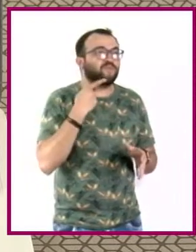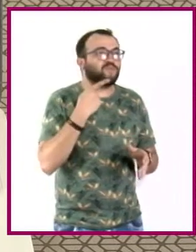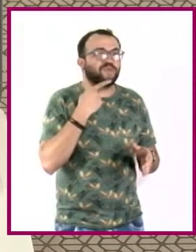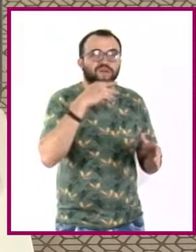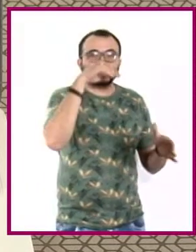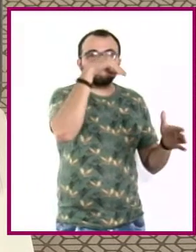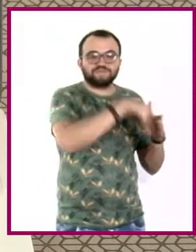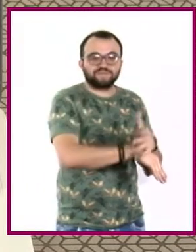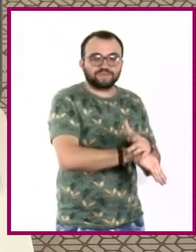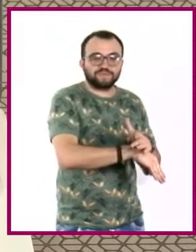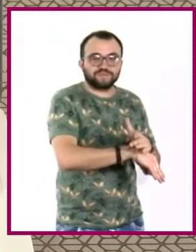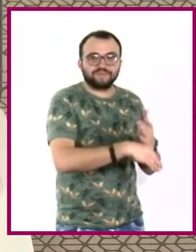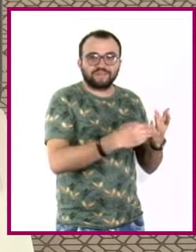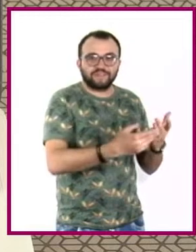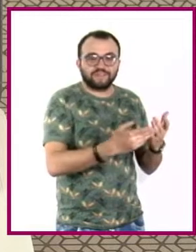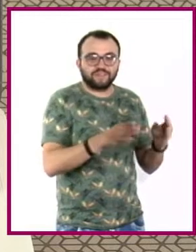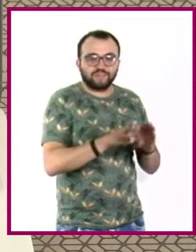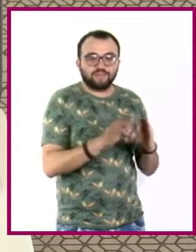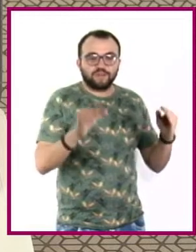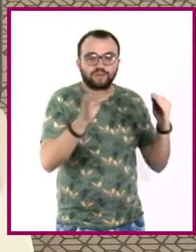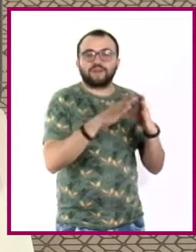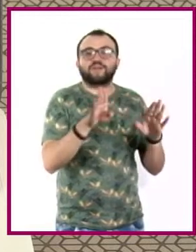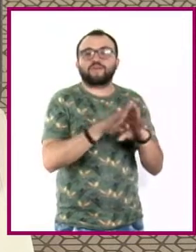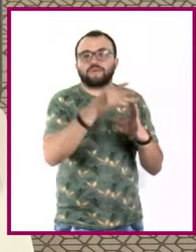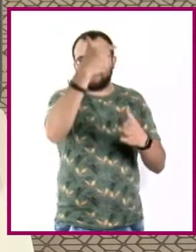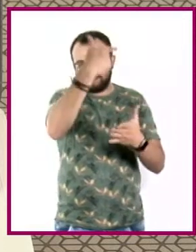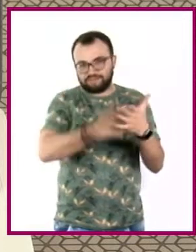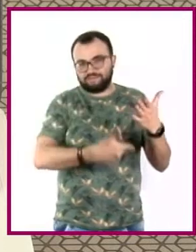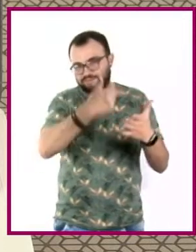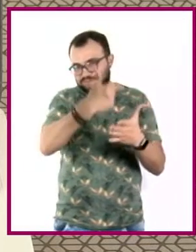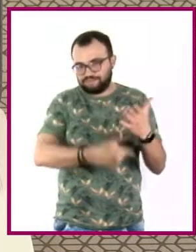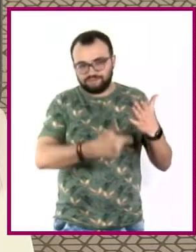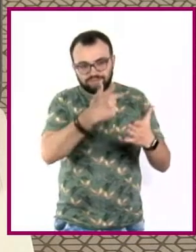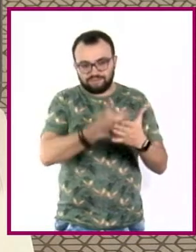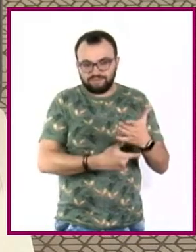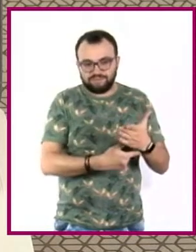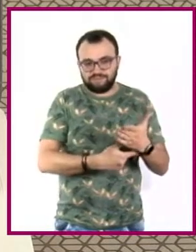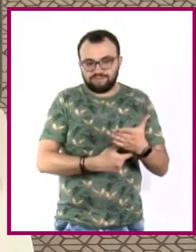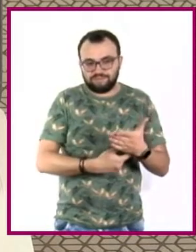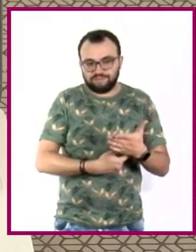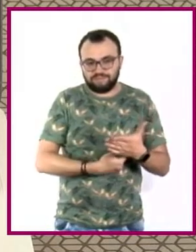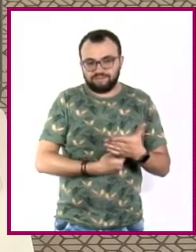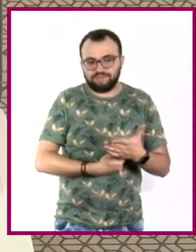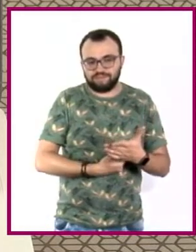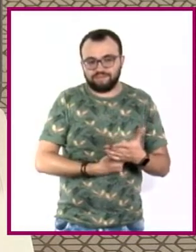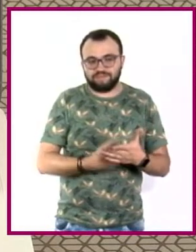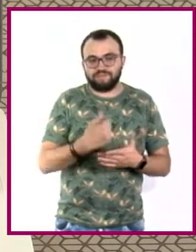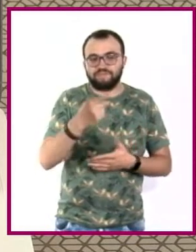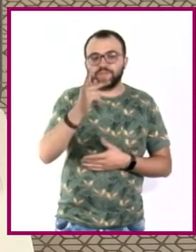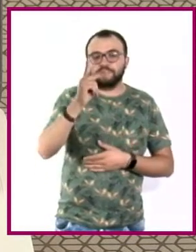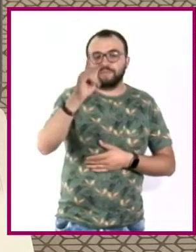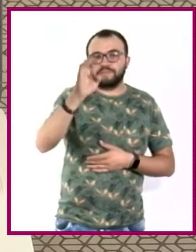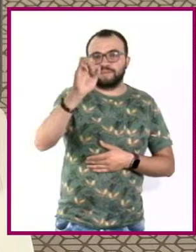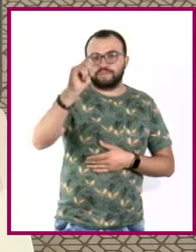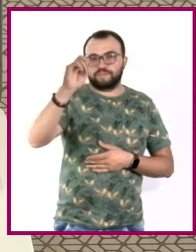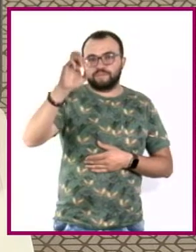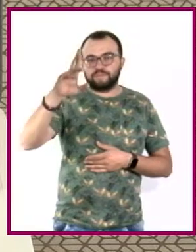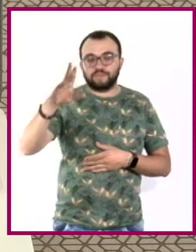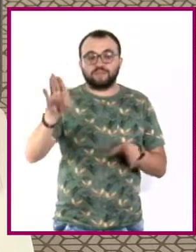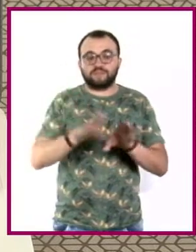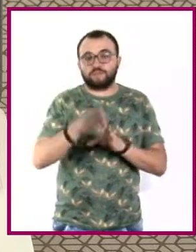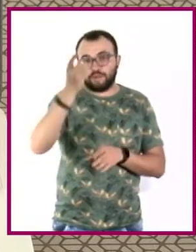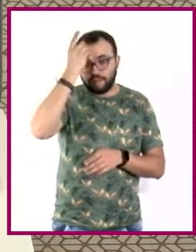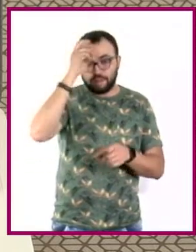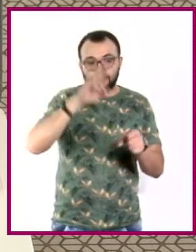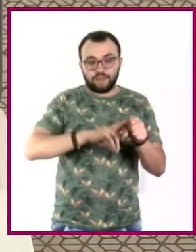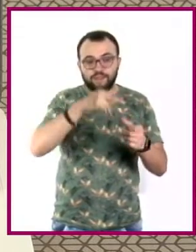están haciendo es a través de una base de datos muy larga, que por cierto Peter Turchin es director de una base de datos que